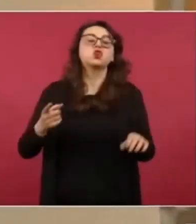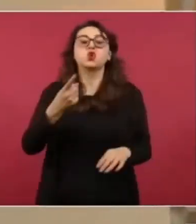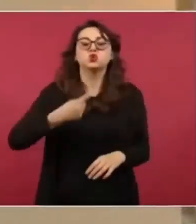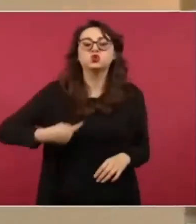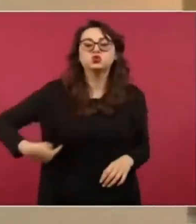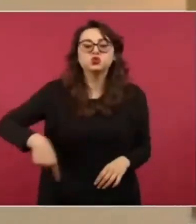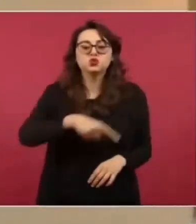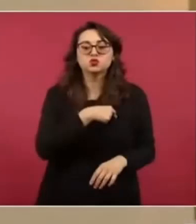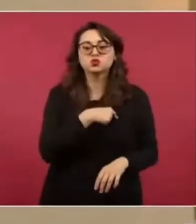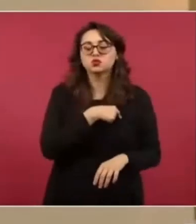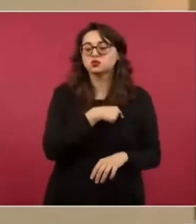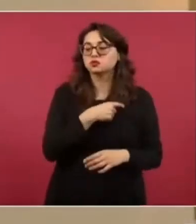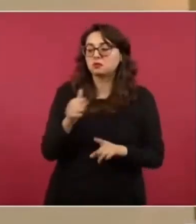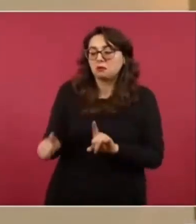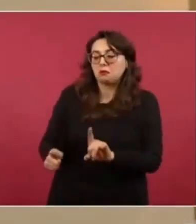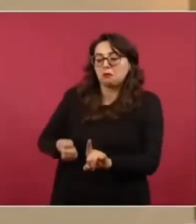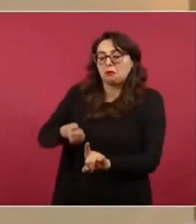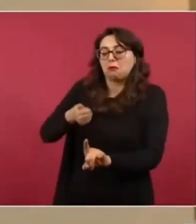dispare un tiro.